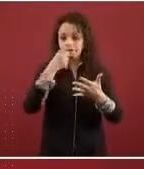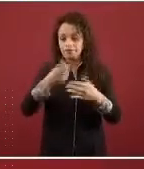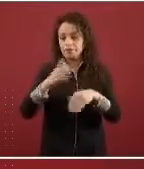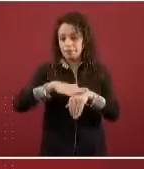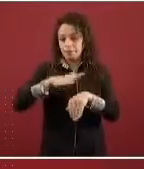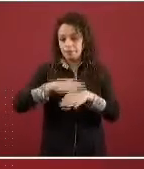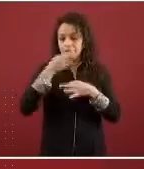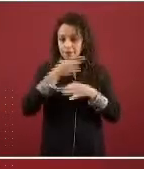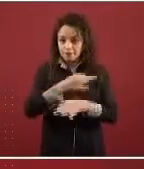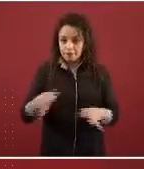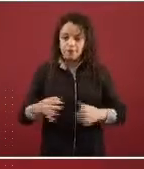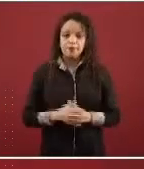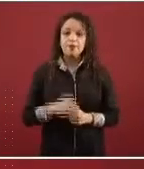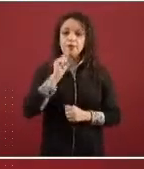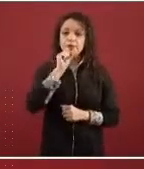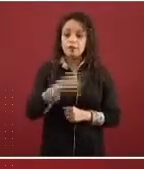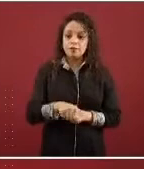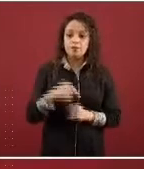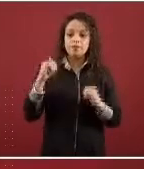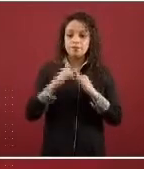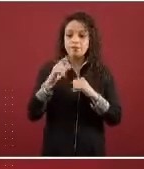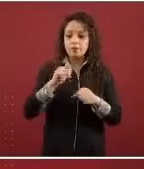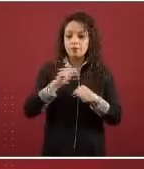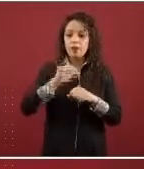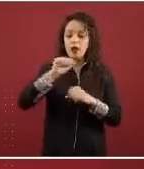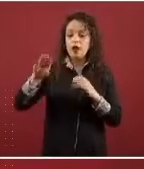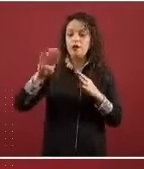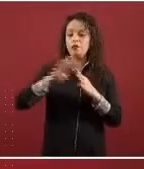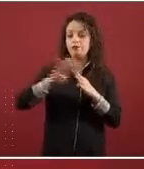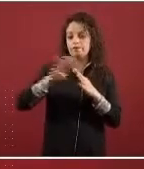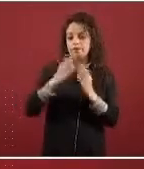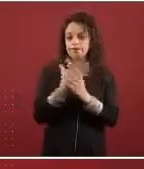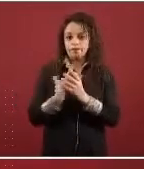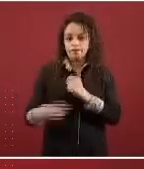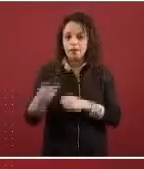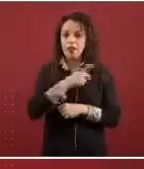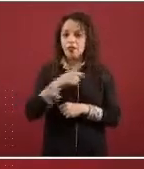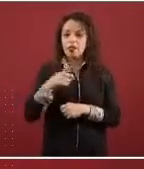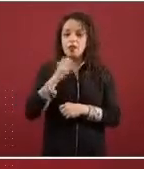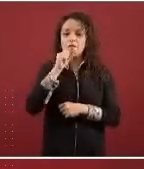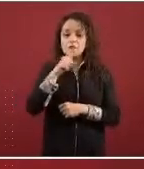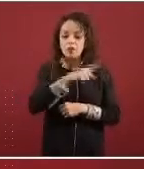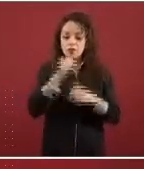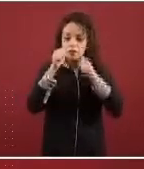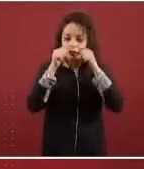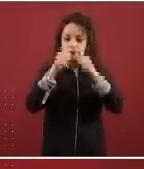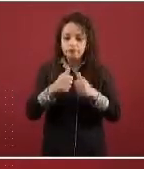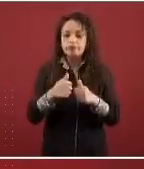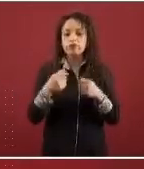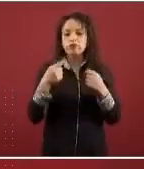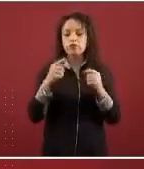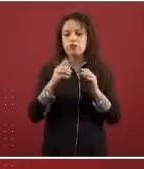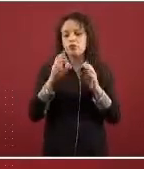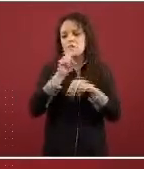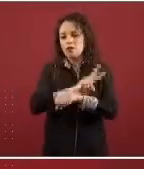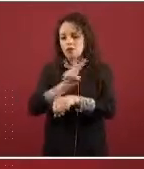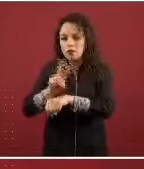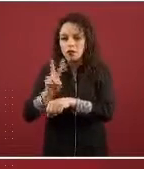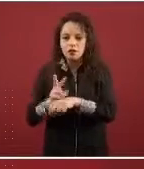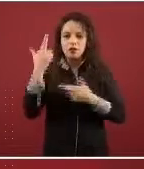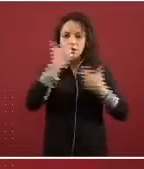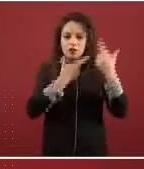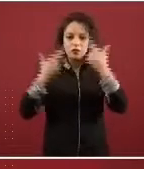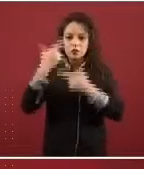Asimismo, el Instituto Nacional de Migración deberá tomar las previsiones sanitarias necesarias en puertos, aeropuertos y puntos